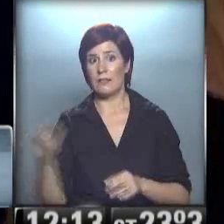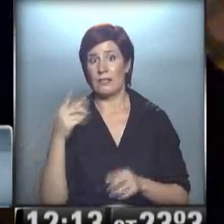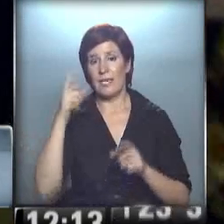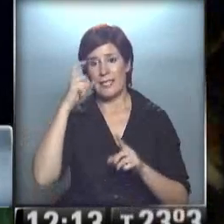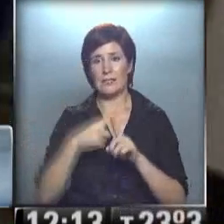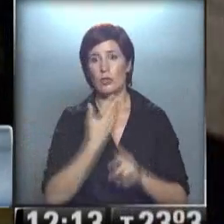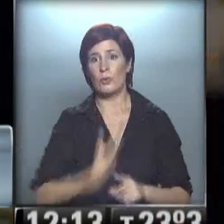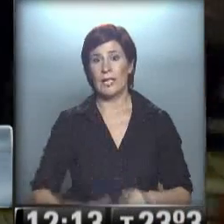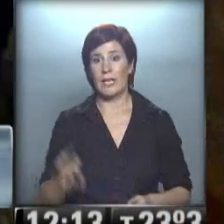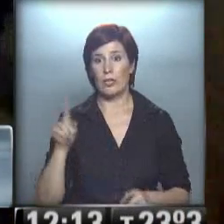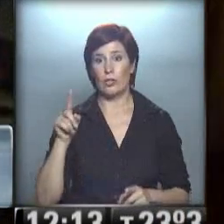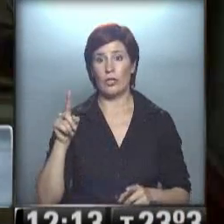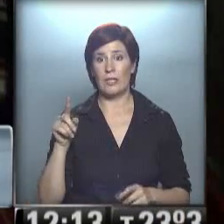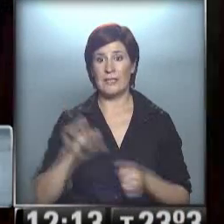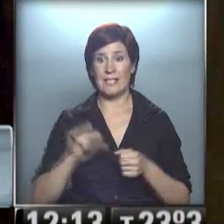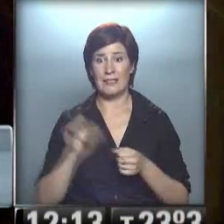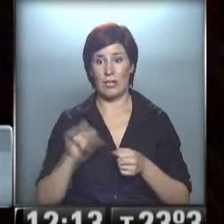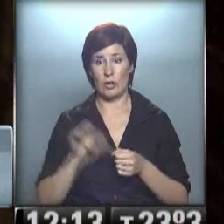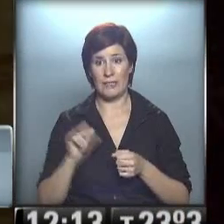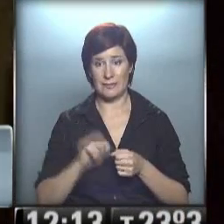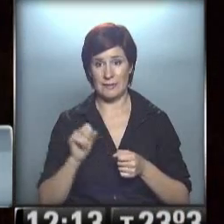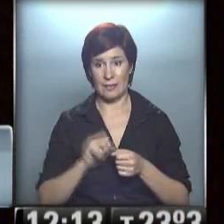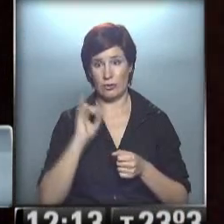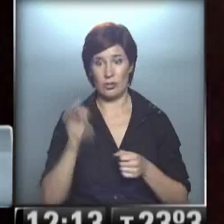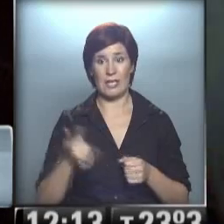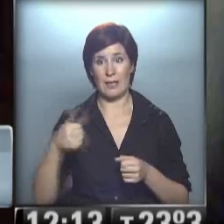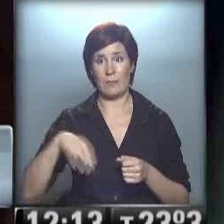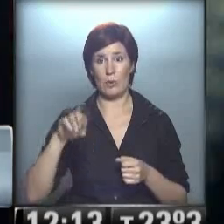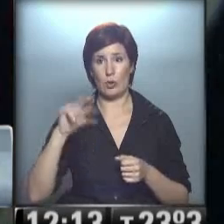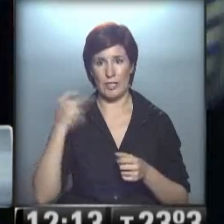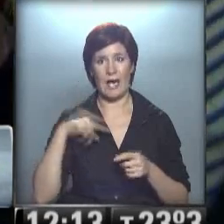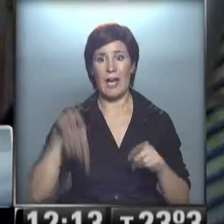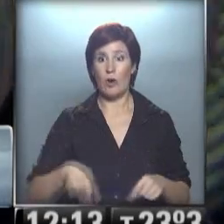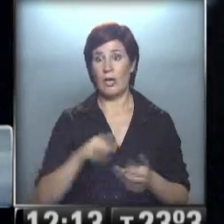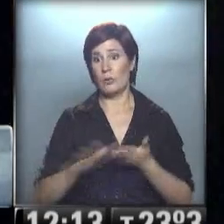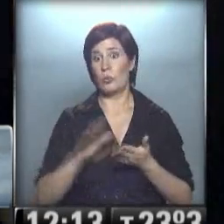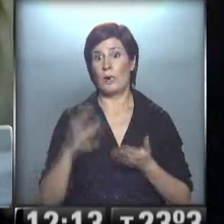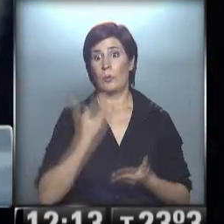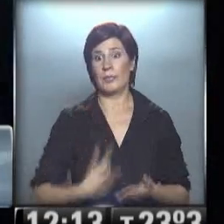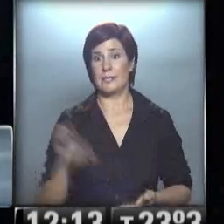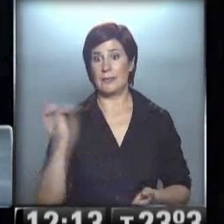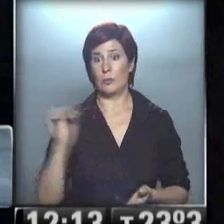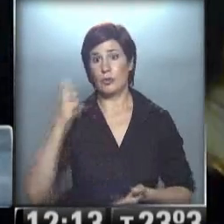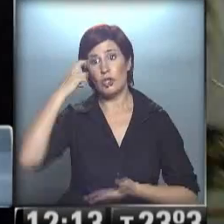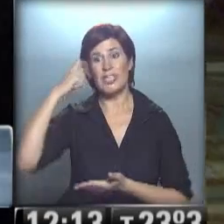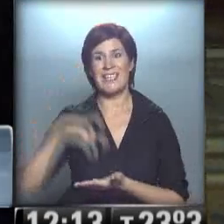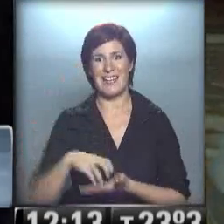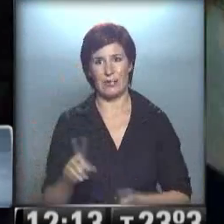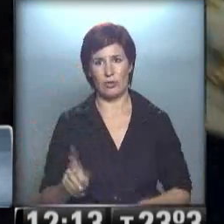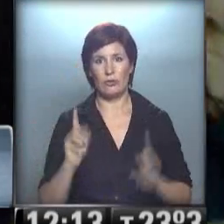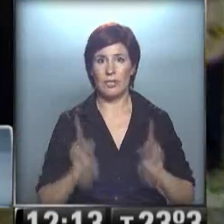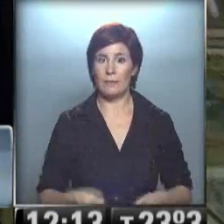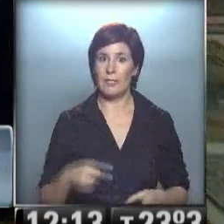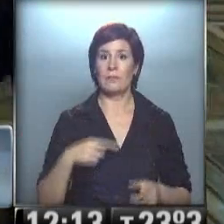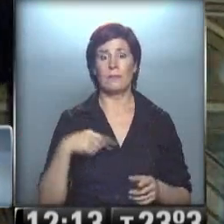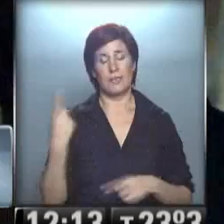de la provincia de Santiago del Estero, Gerardo Zamora, flamante presidente del Senado, que luego analizaremos también la